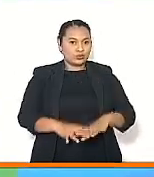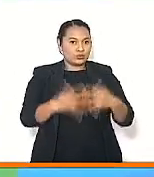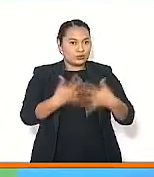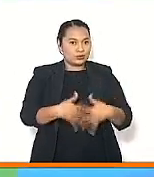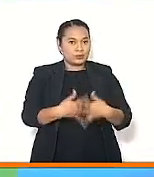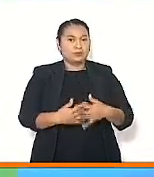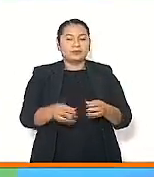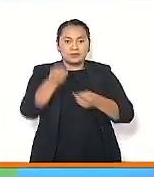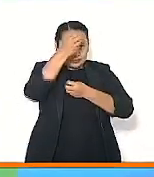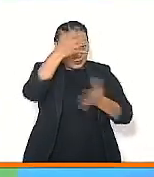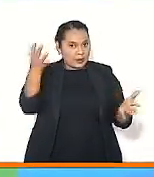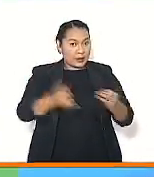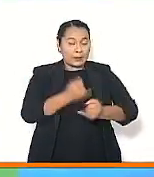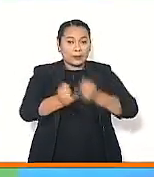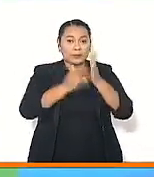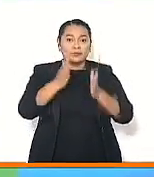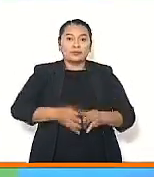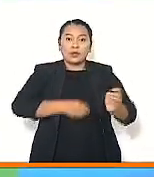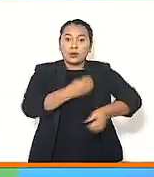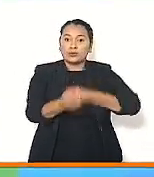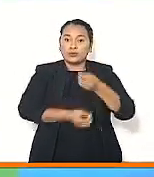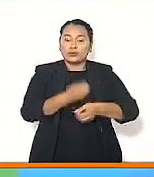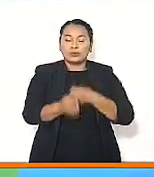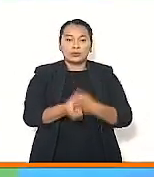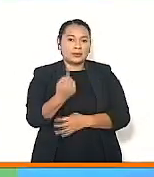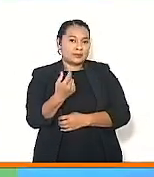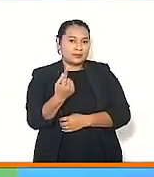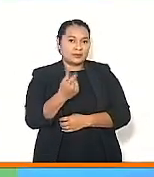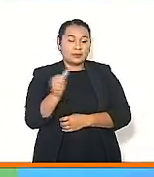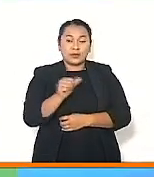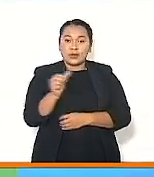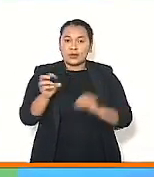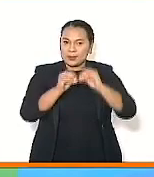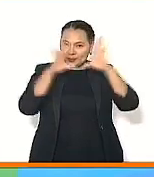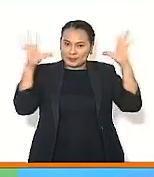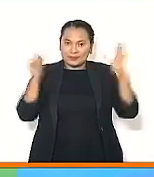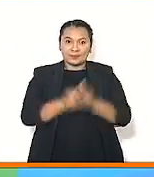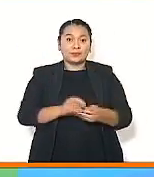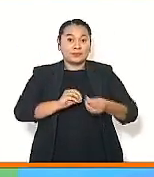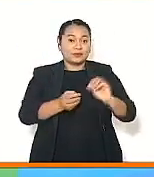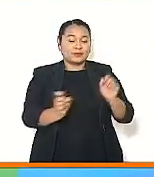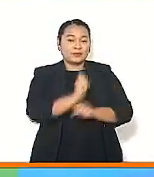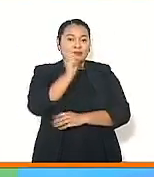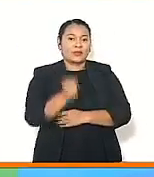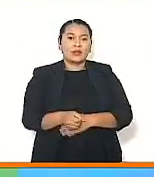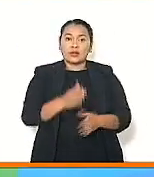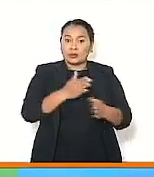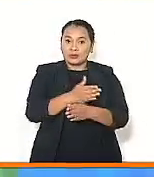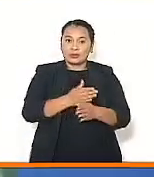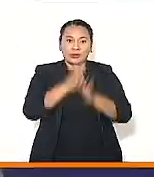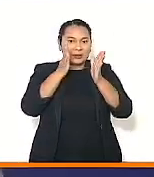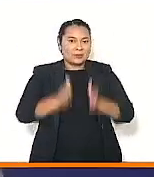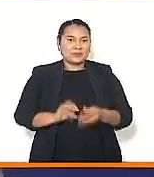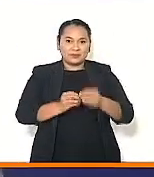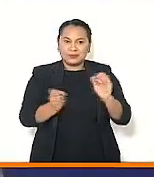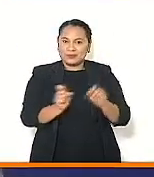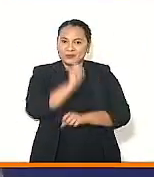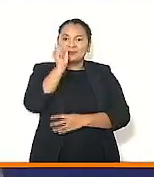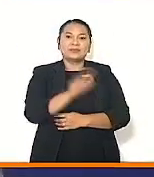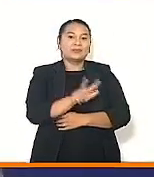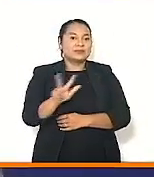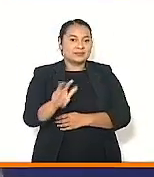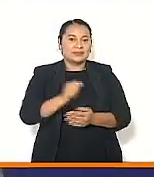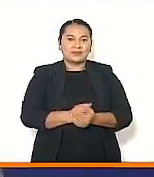Pero antes te comento, querido jugador, que en el sorteo de las 11 en punto de la mañana, el número favorecido fue el carpintero con su número